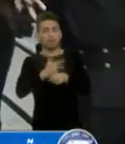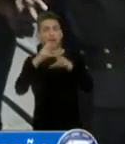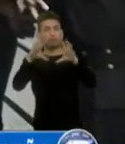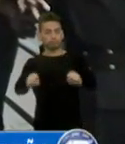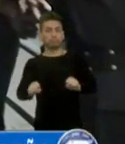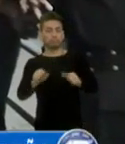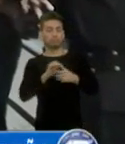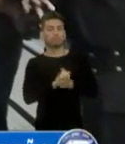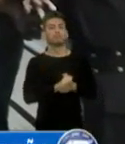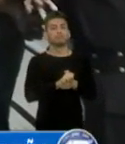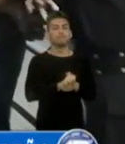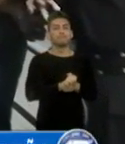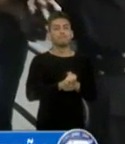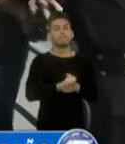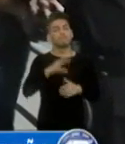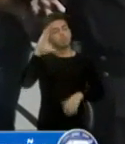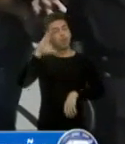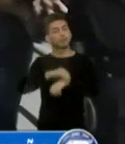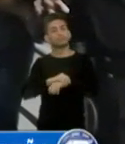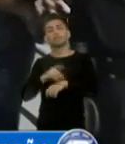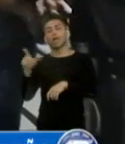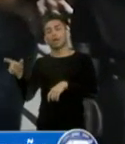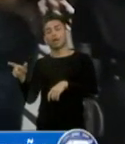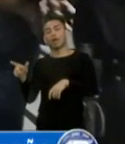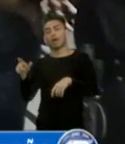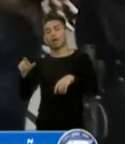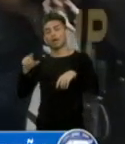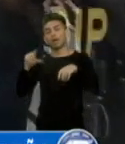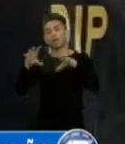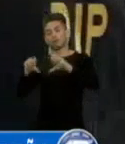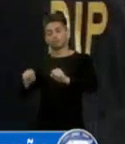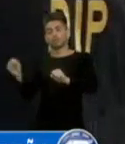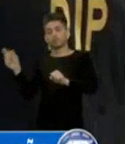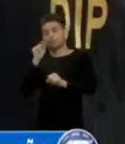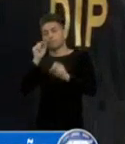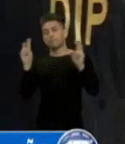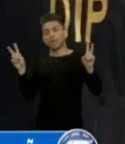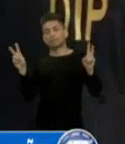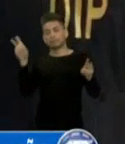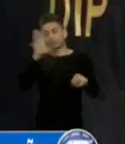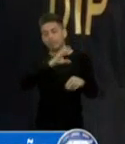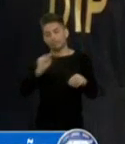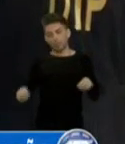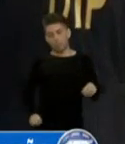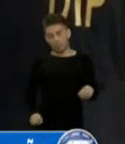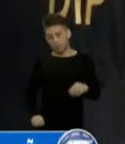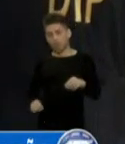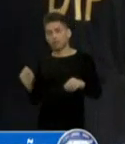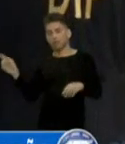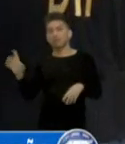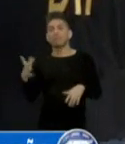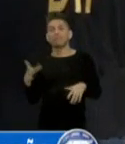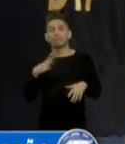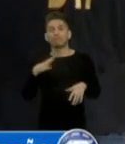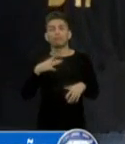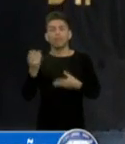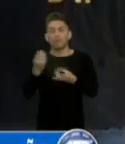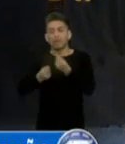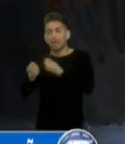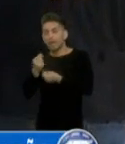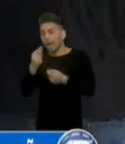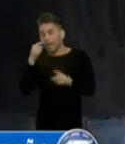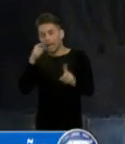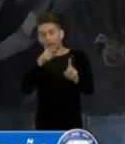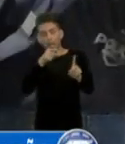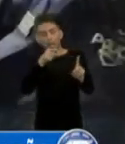Las fuerzas de seguridad capturaron a un pandillero salvadoreño que tiene señalamientos por extorsión y contrabando de mercadería en su país. El hombre tiene una orden de